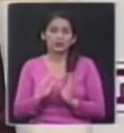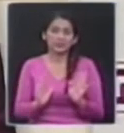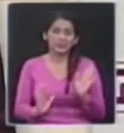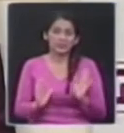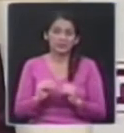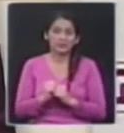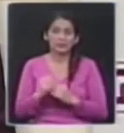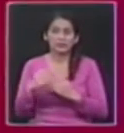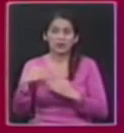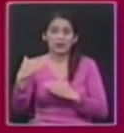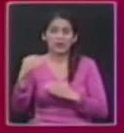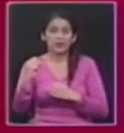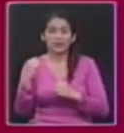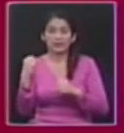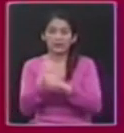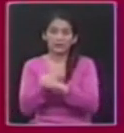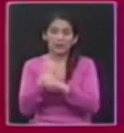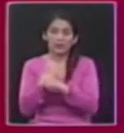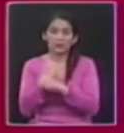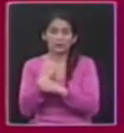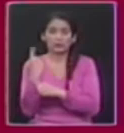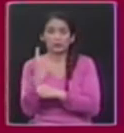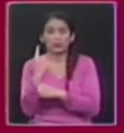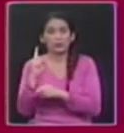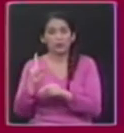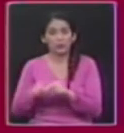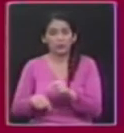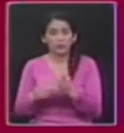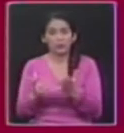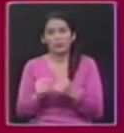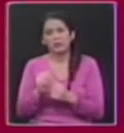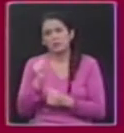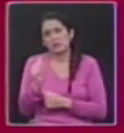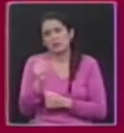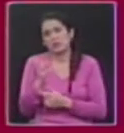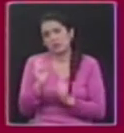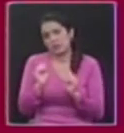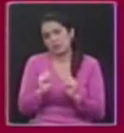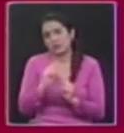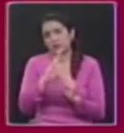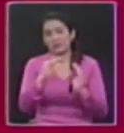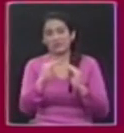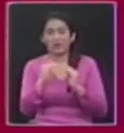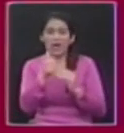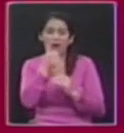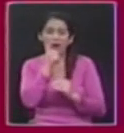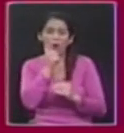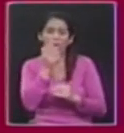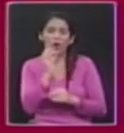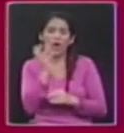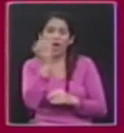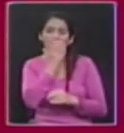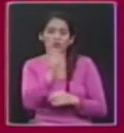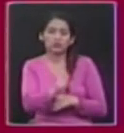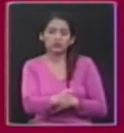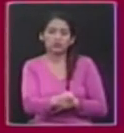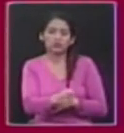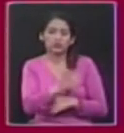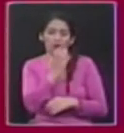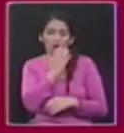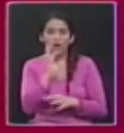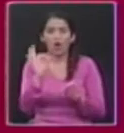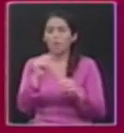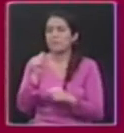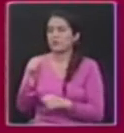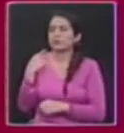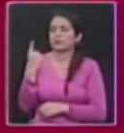Olimpiadas Especiales es que puedan, por ejemplo, calentar el agua, cocinar, puedan salir y coger un bus en la calle. Entonces, eso también es un